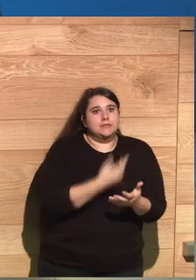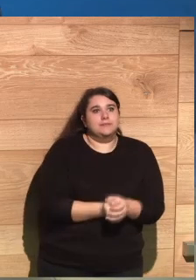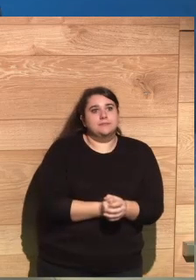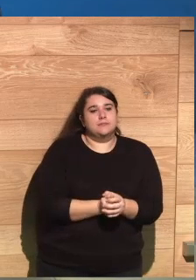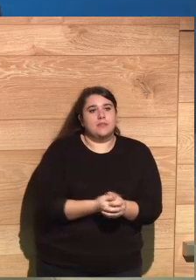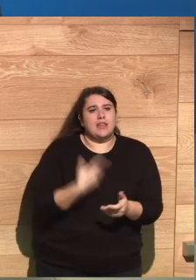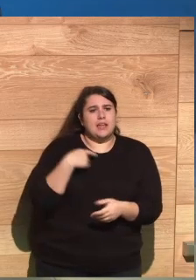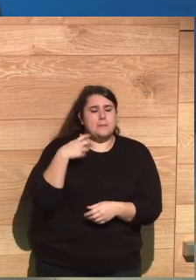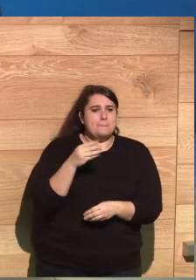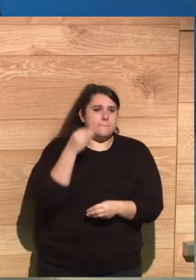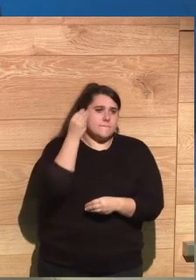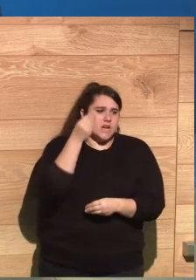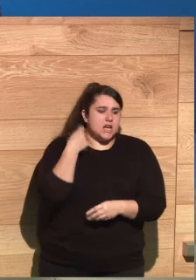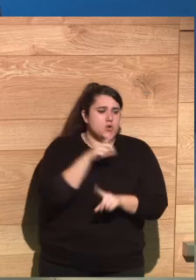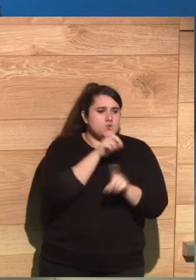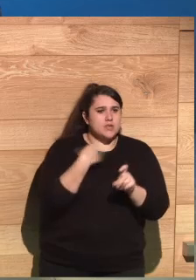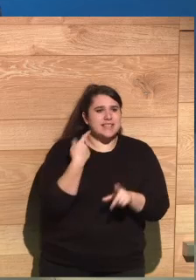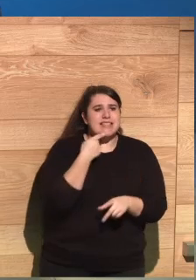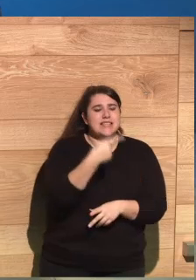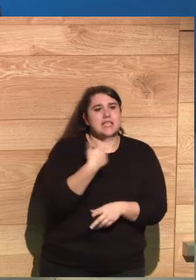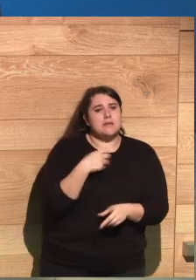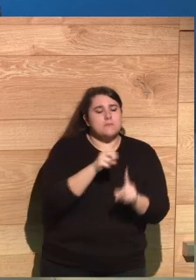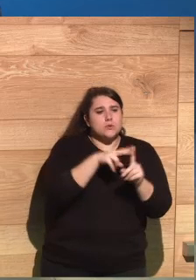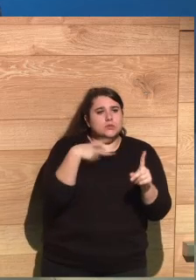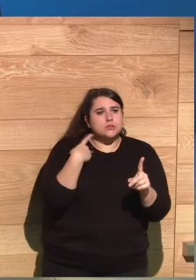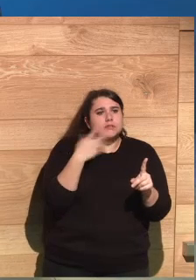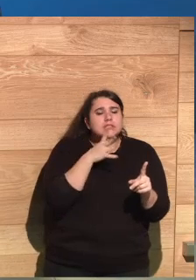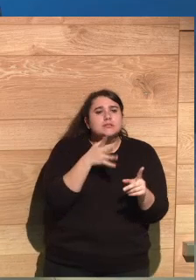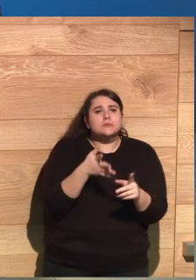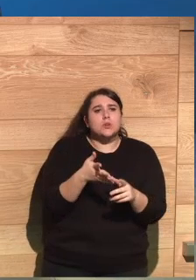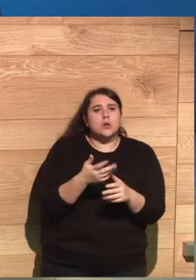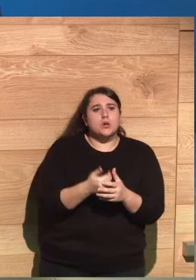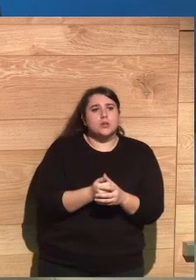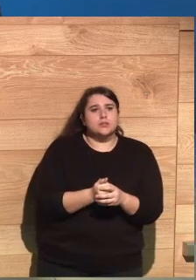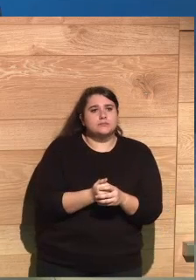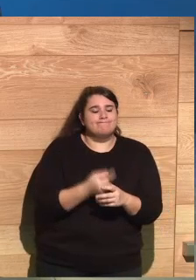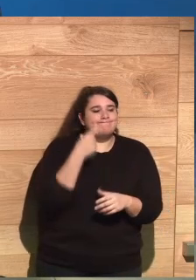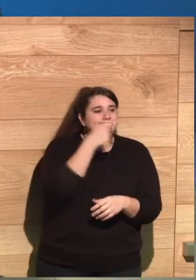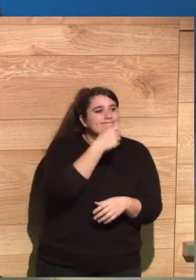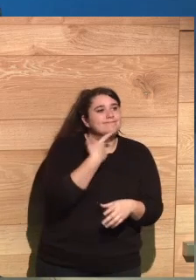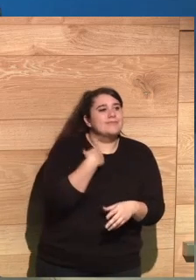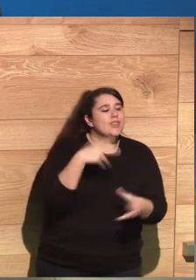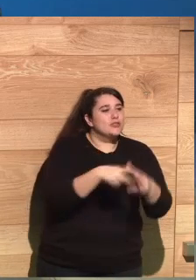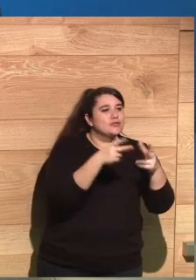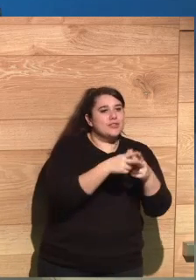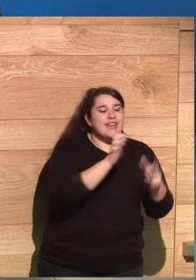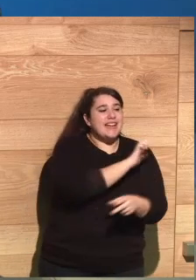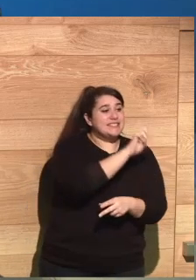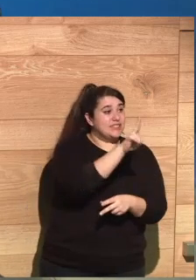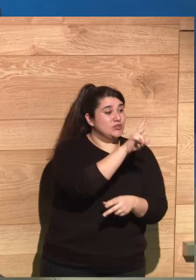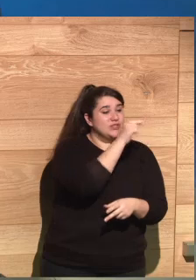hay una cuestión que me gustaría plantearte. ¿Cuál es la percepción que tú tienes respecto de cómo ven los norteamericanos, cómo ve la sociedad